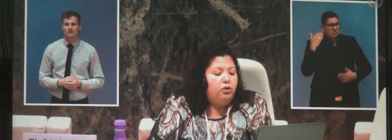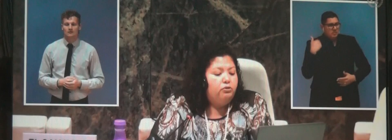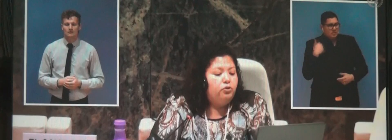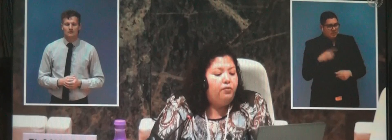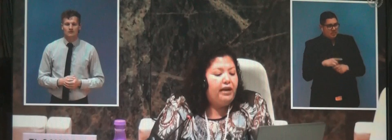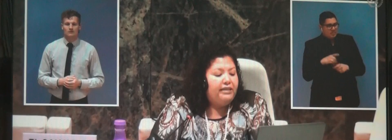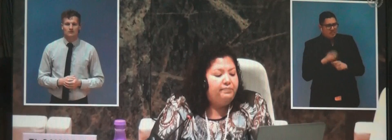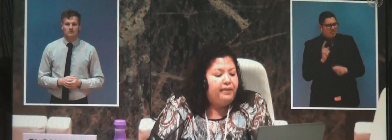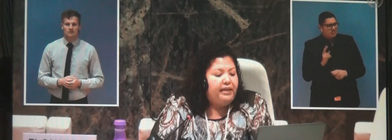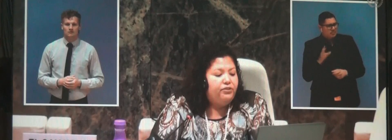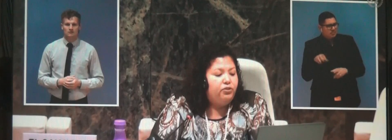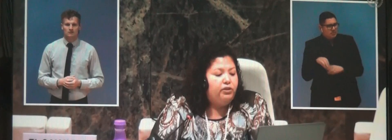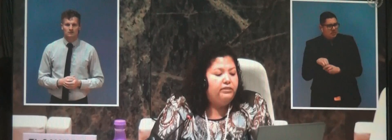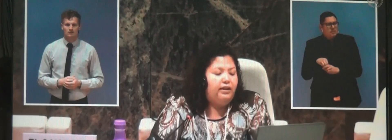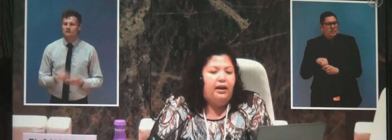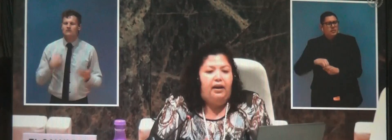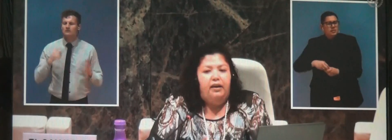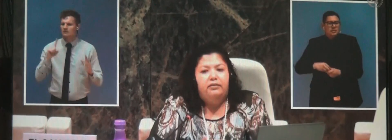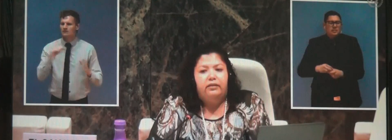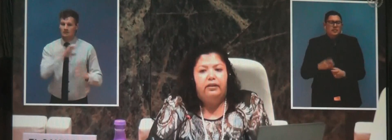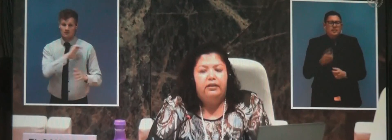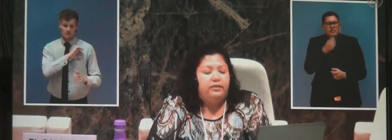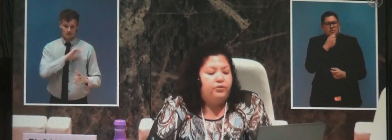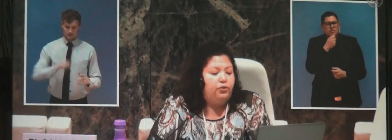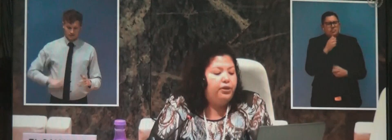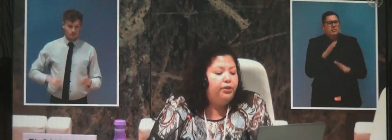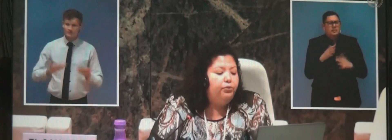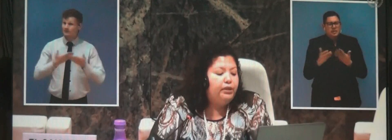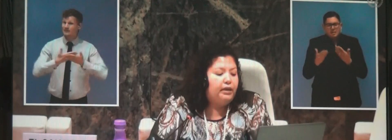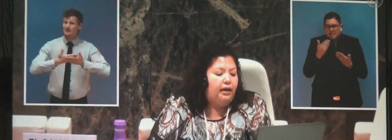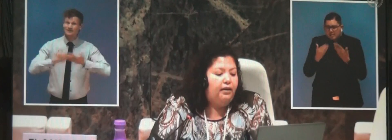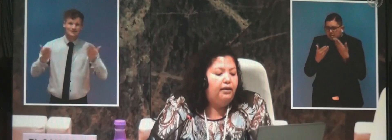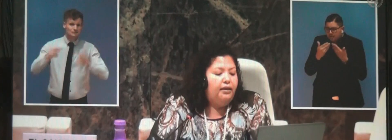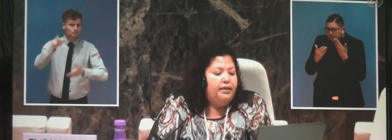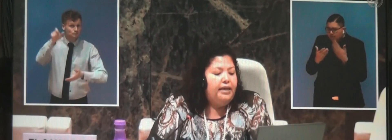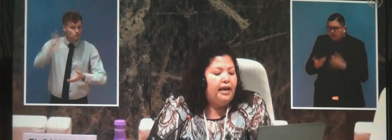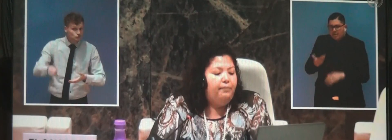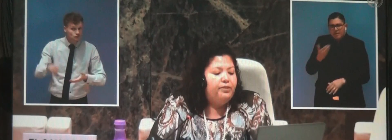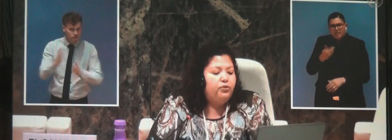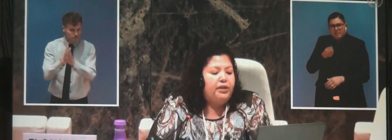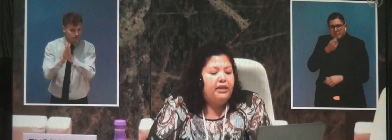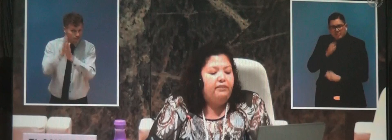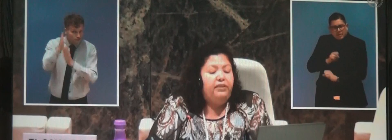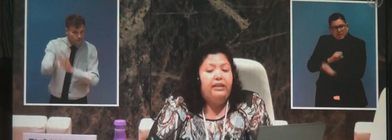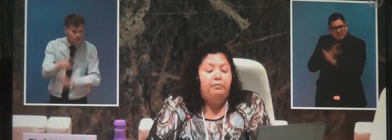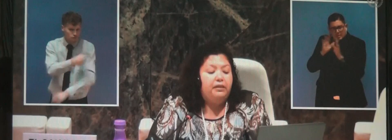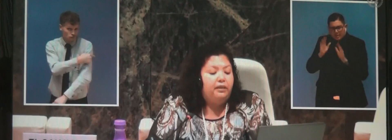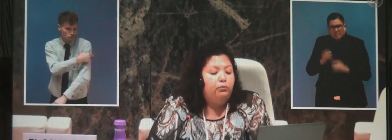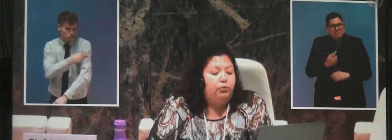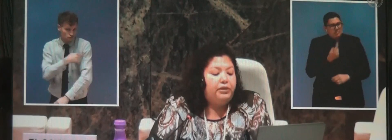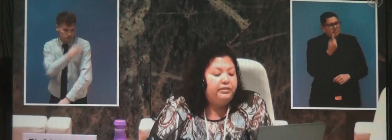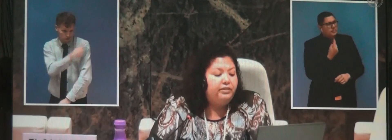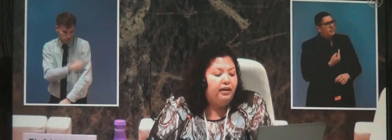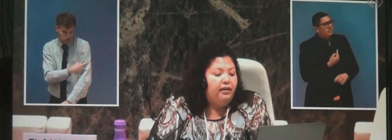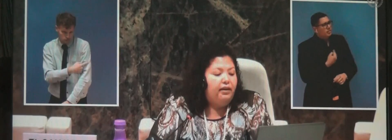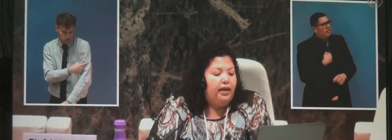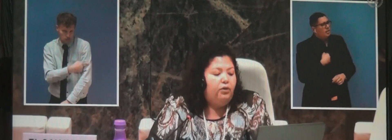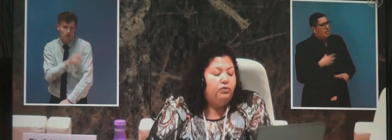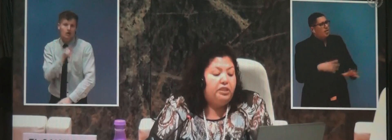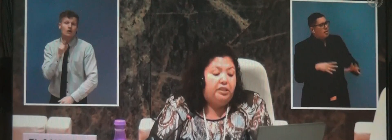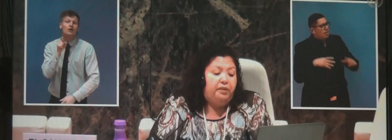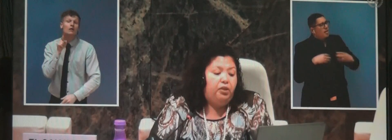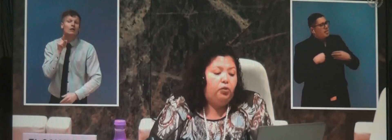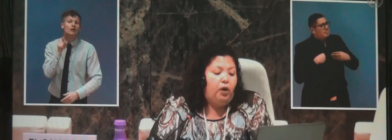informados sobre las implicaciones de la esterilización quirúrgica y es la persona quien finalmente autoriza